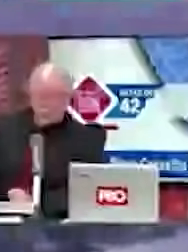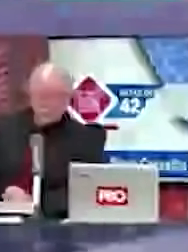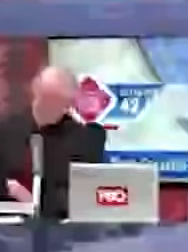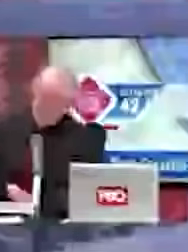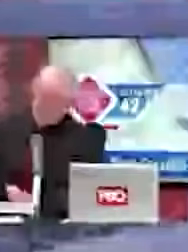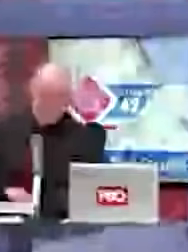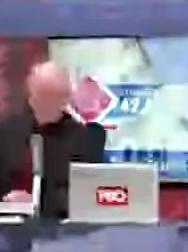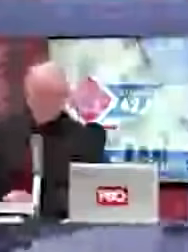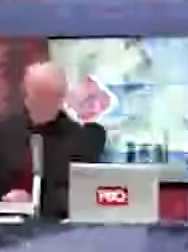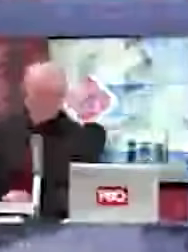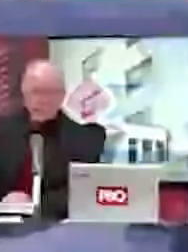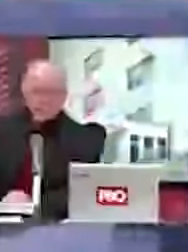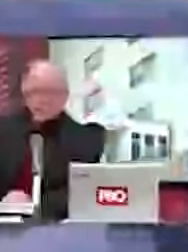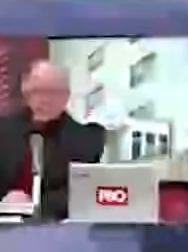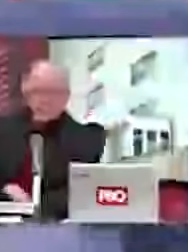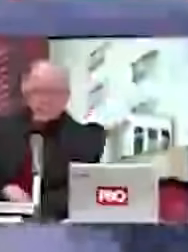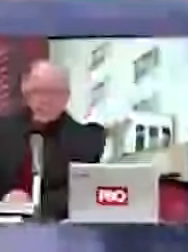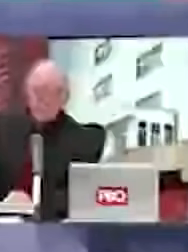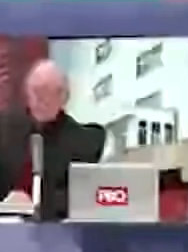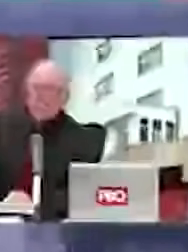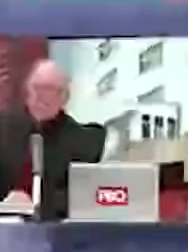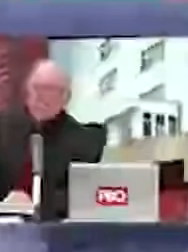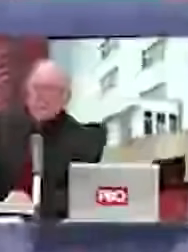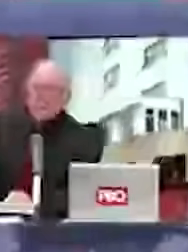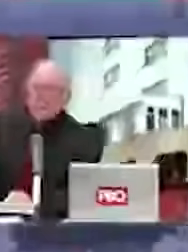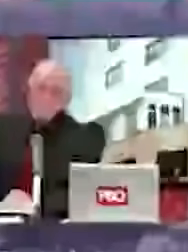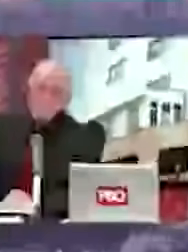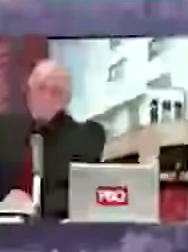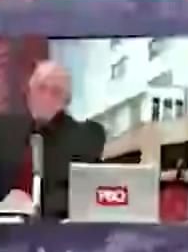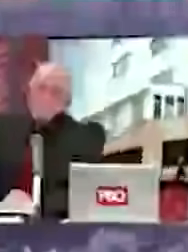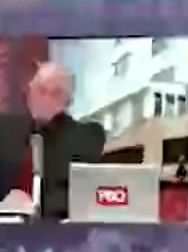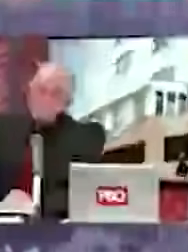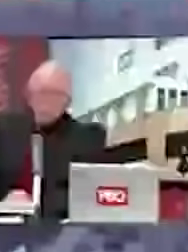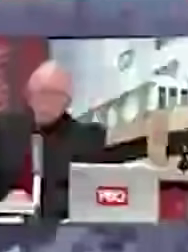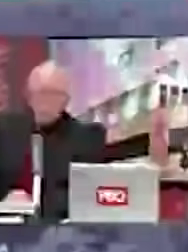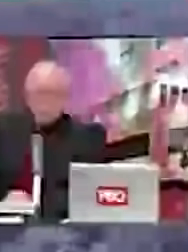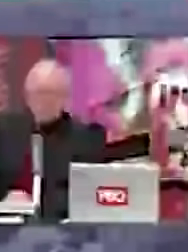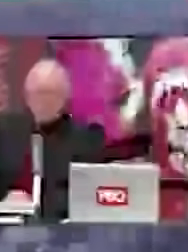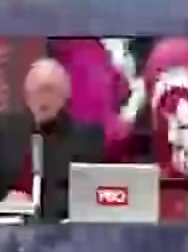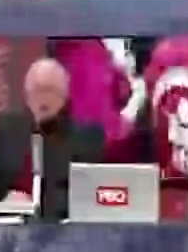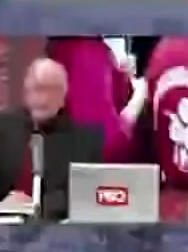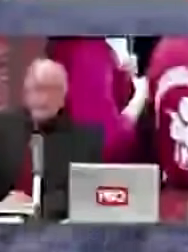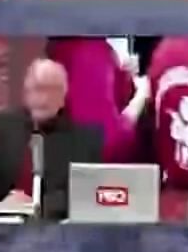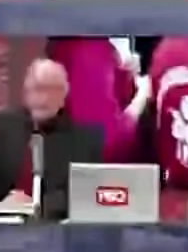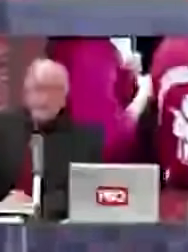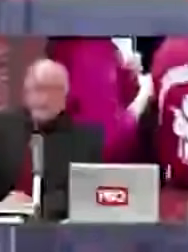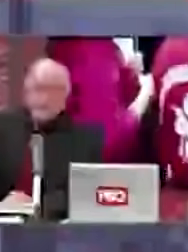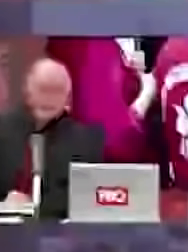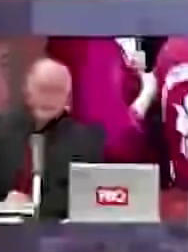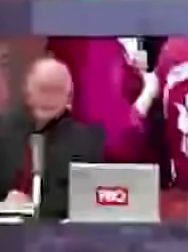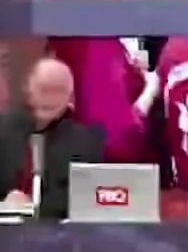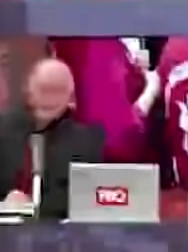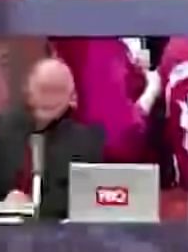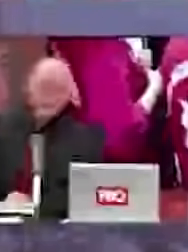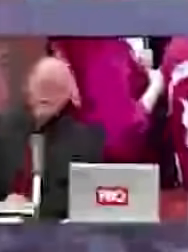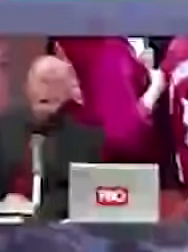otros. Tiene más plata que yo. Entonces, tiene más hijos que yo.